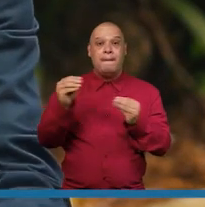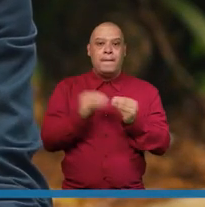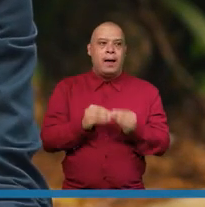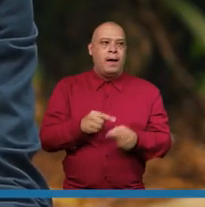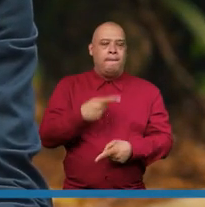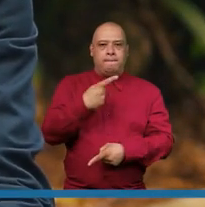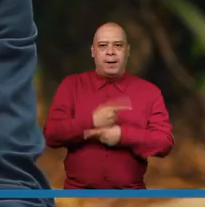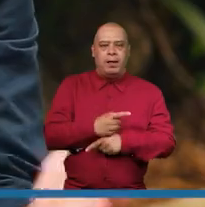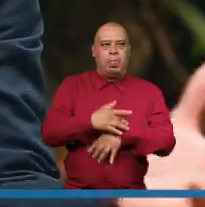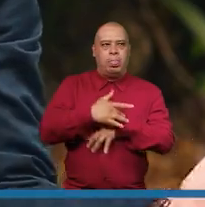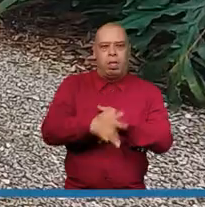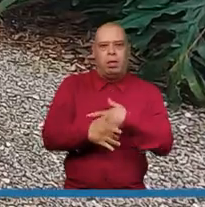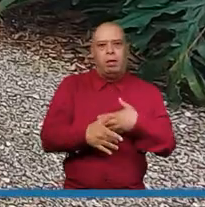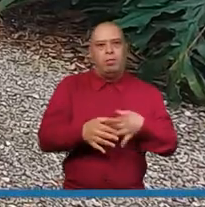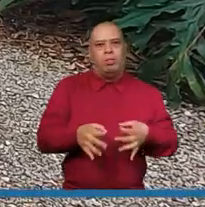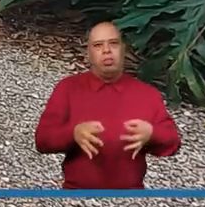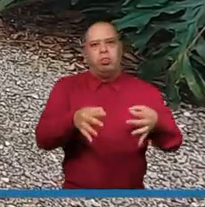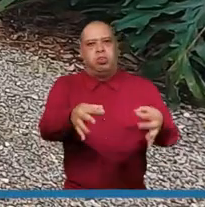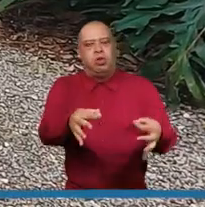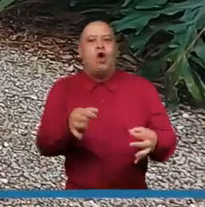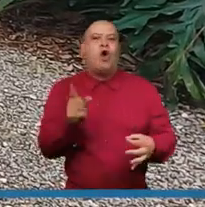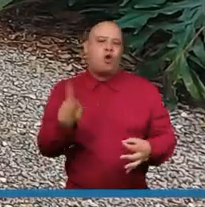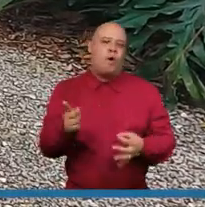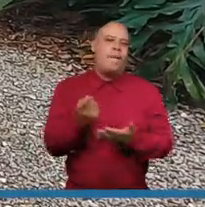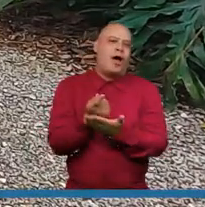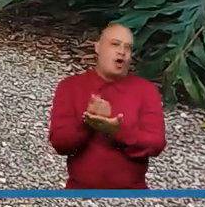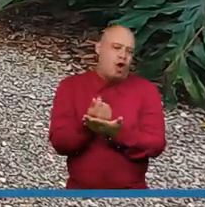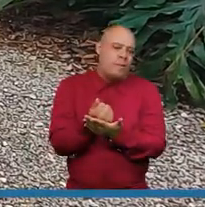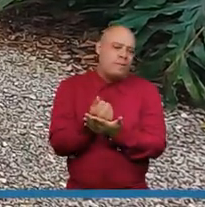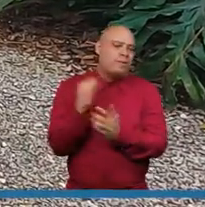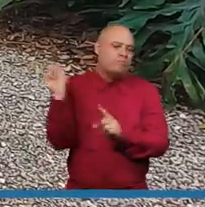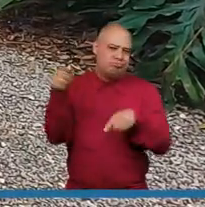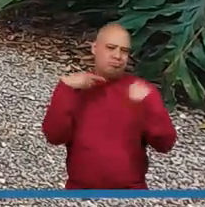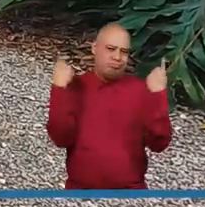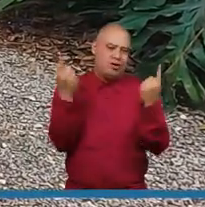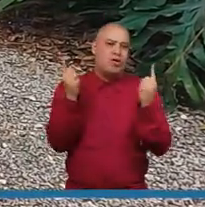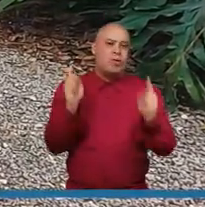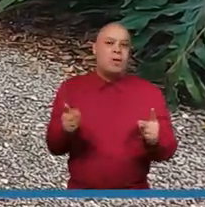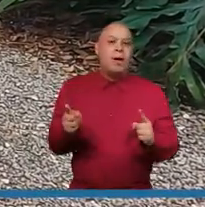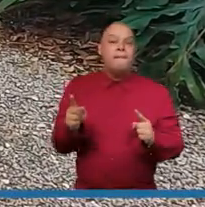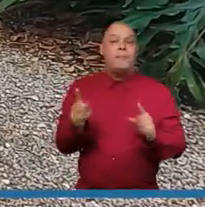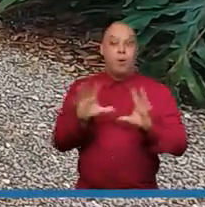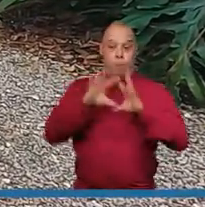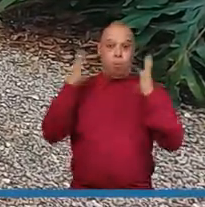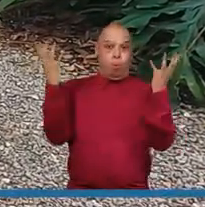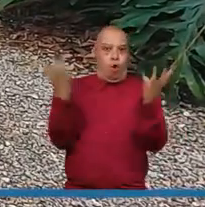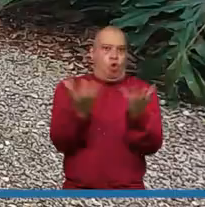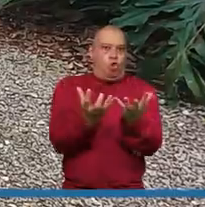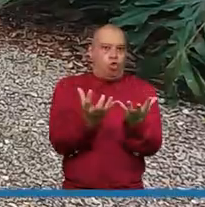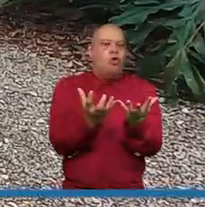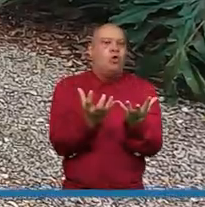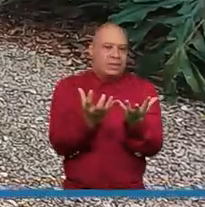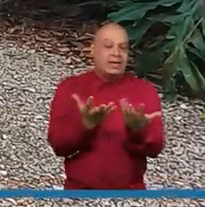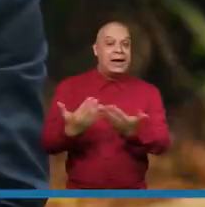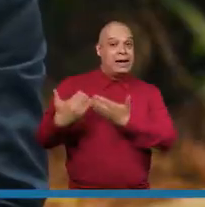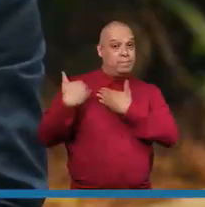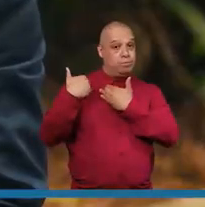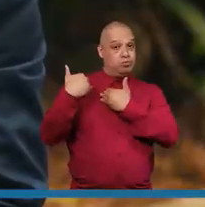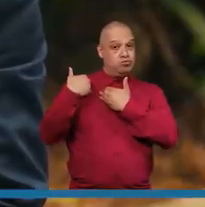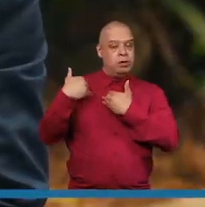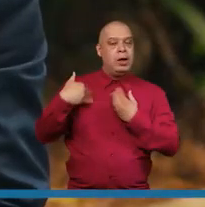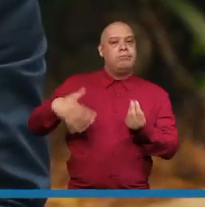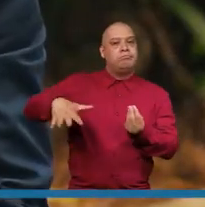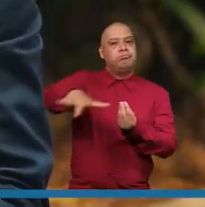de esos compromisos? Hay razones de tipo económico, y está claro, pero el mundo solo es uno y en ese sentido la